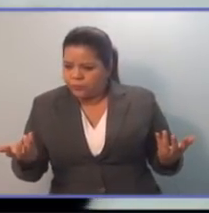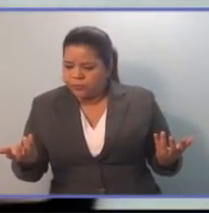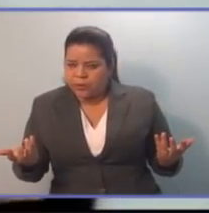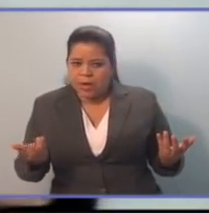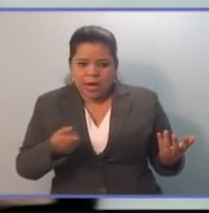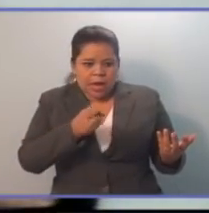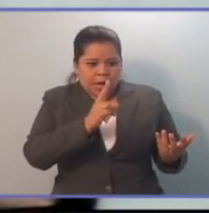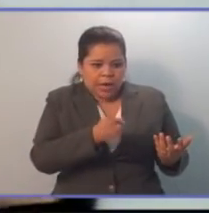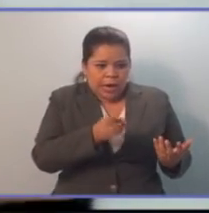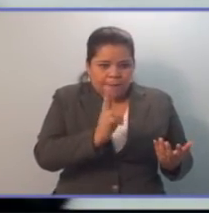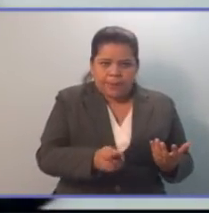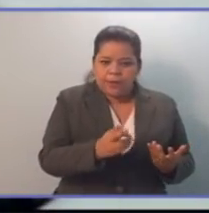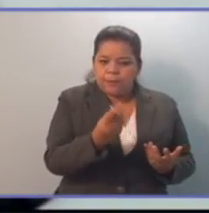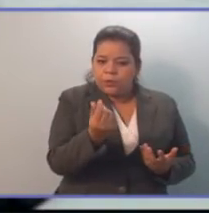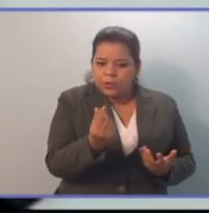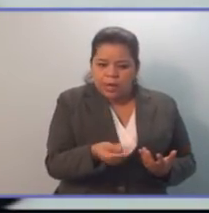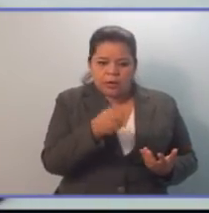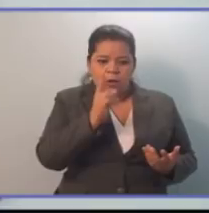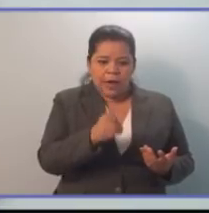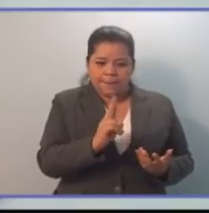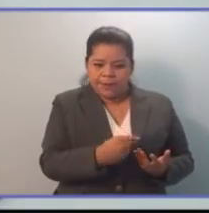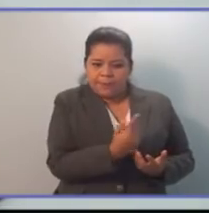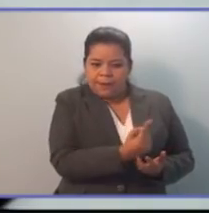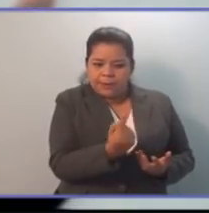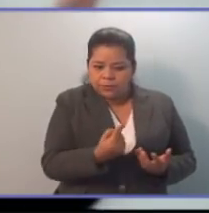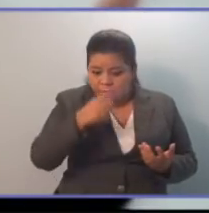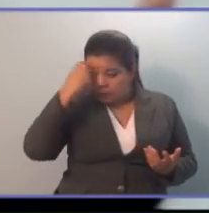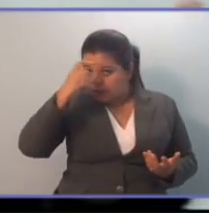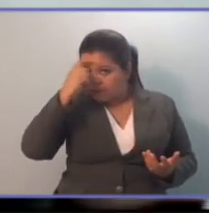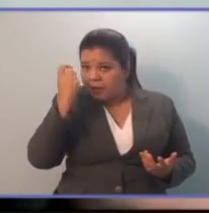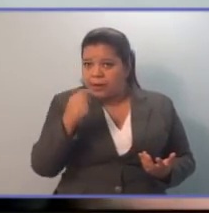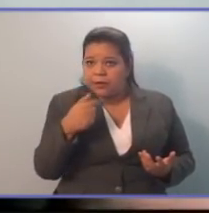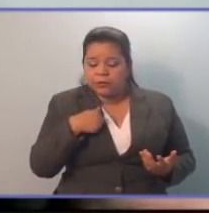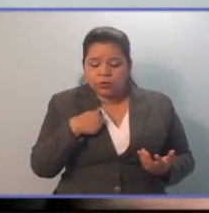las mismas personas, me atreví a que